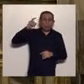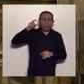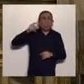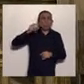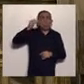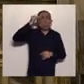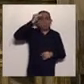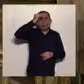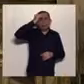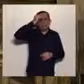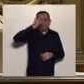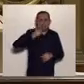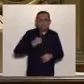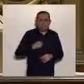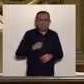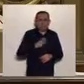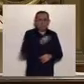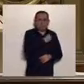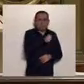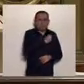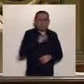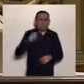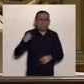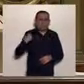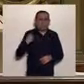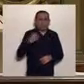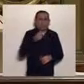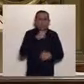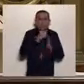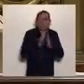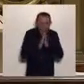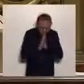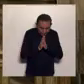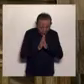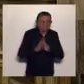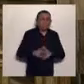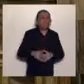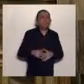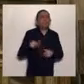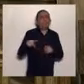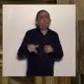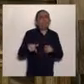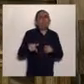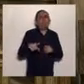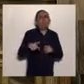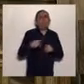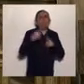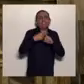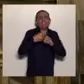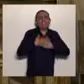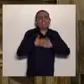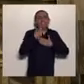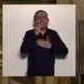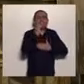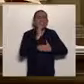del Padre, del Hijo y del Espíritu Santo. Amén. Habiendo celebrado el amor, la ternura